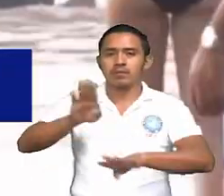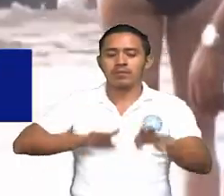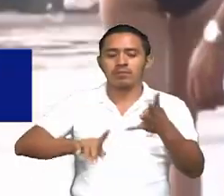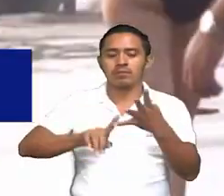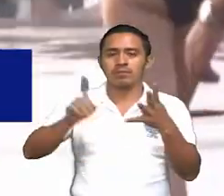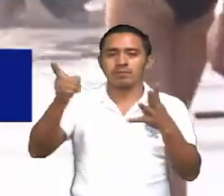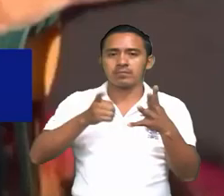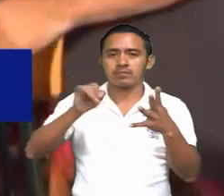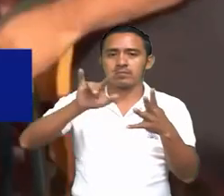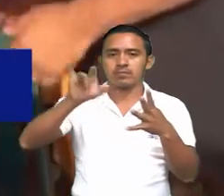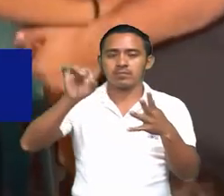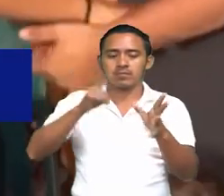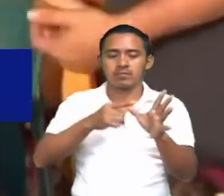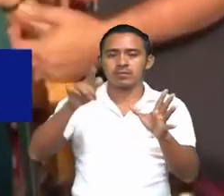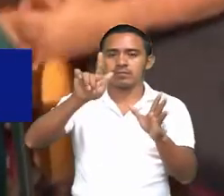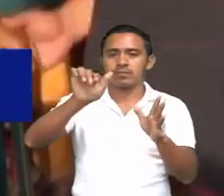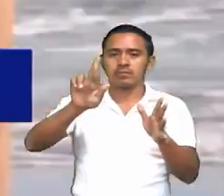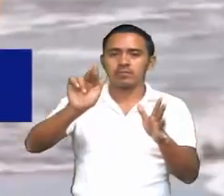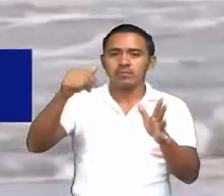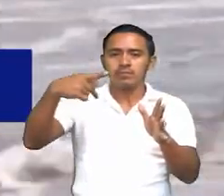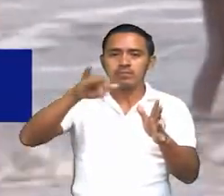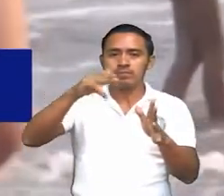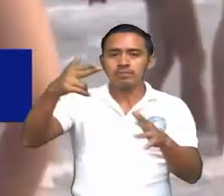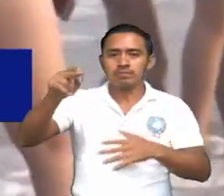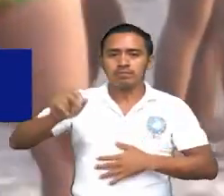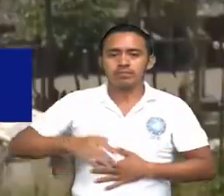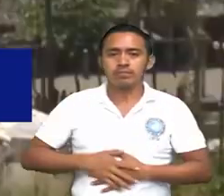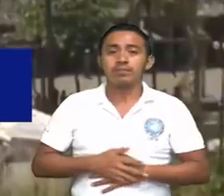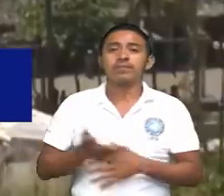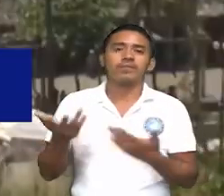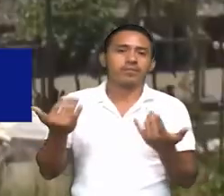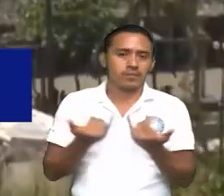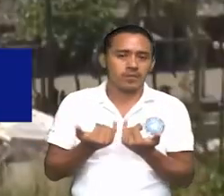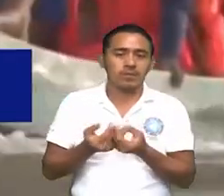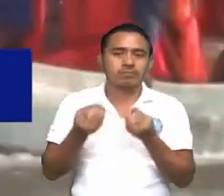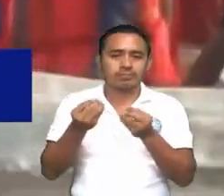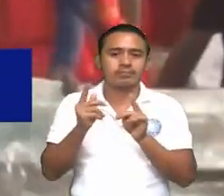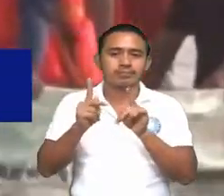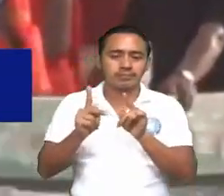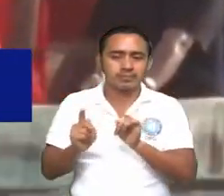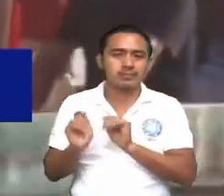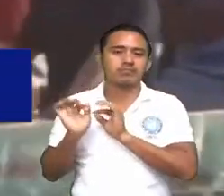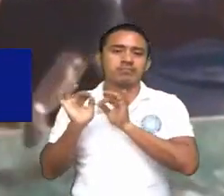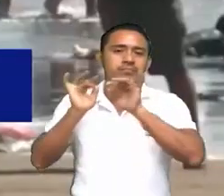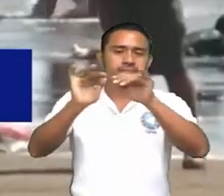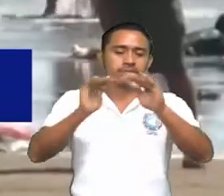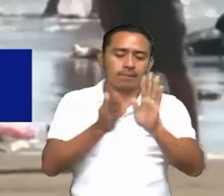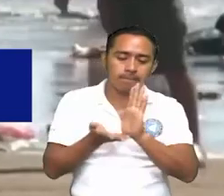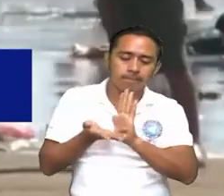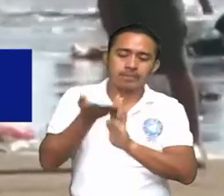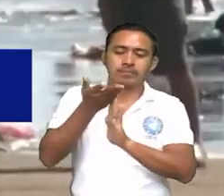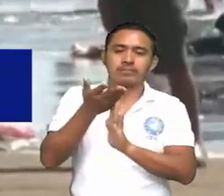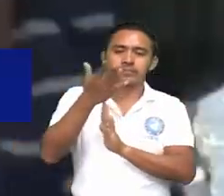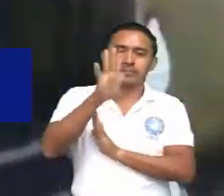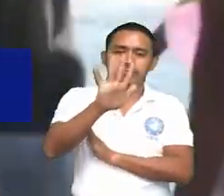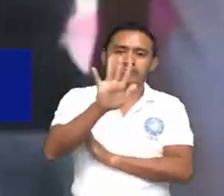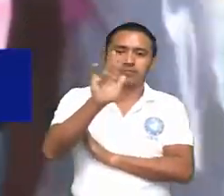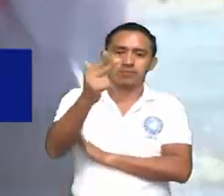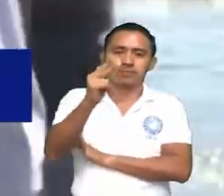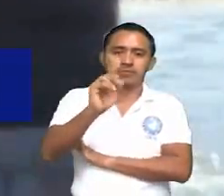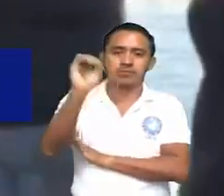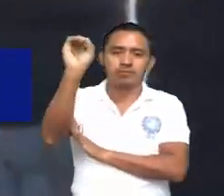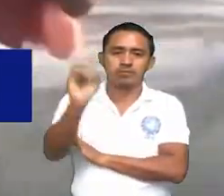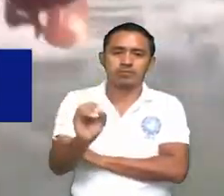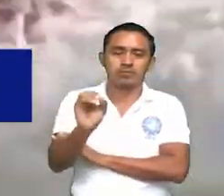El Trapiche en este fin de semana largo. Además, la afluencia de turistas creció en un